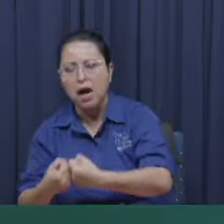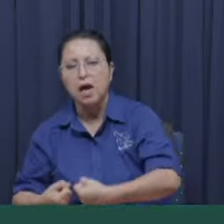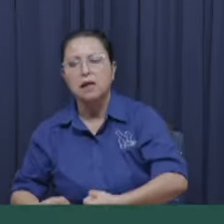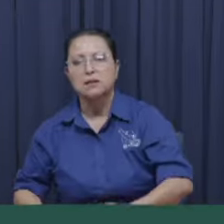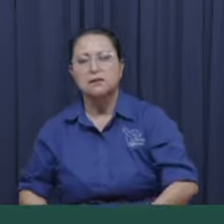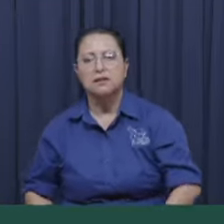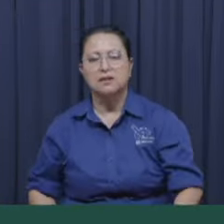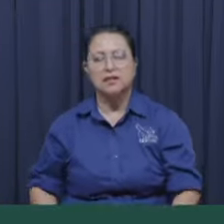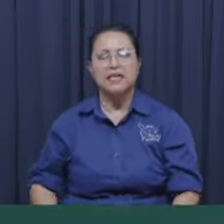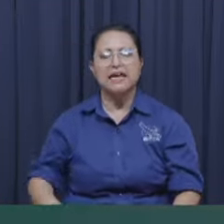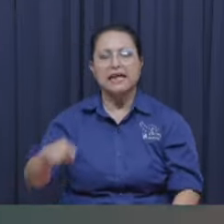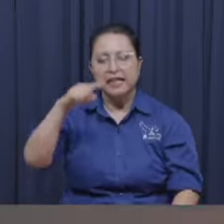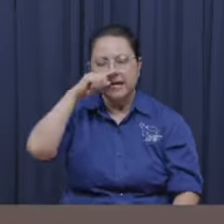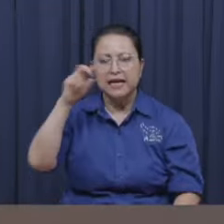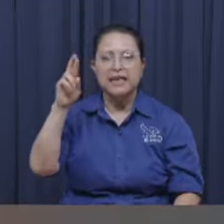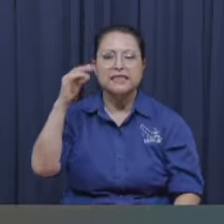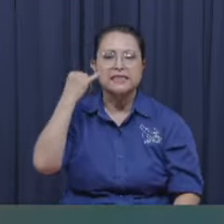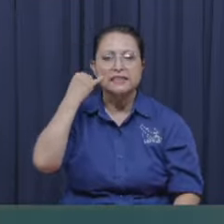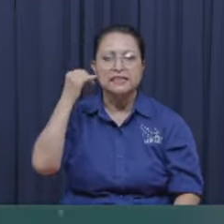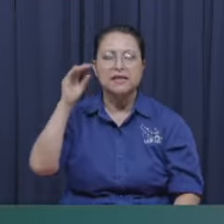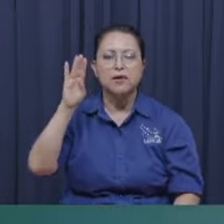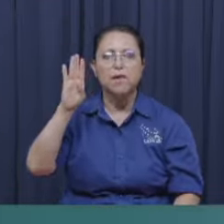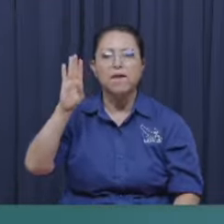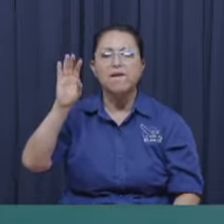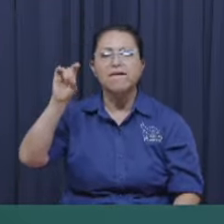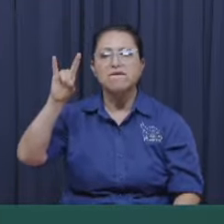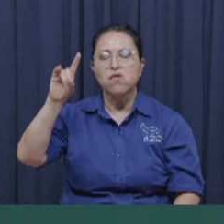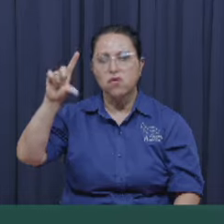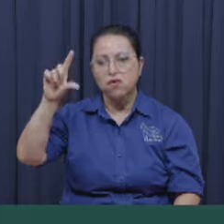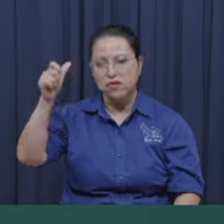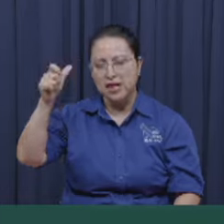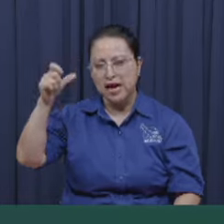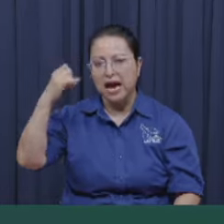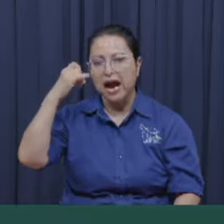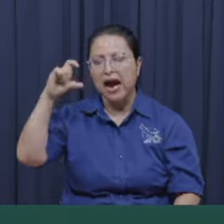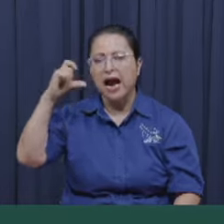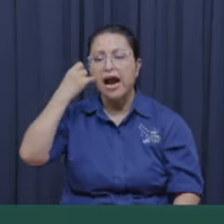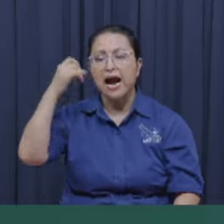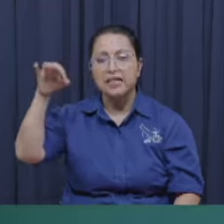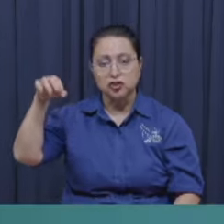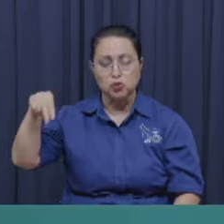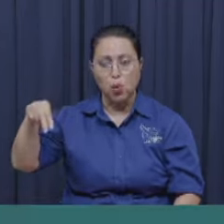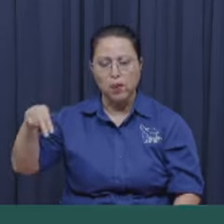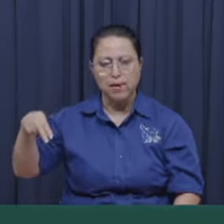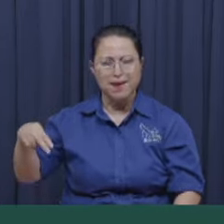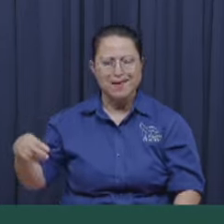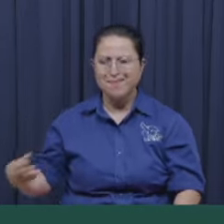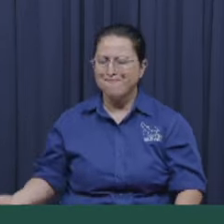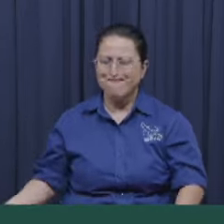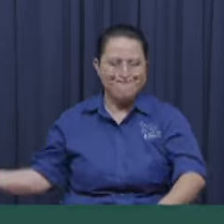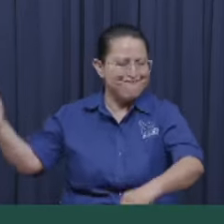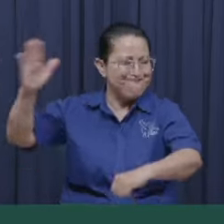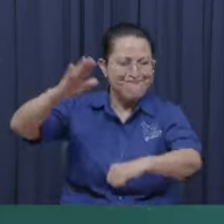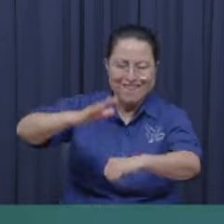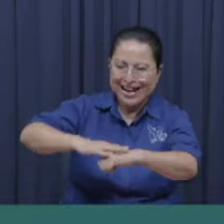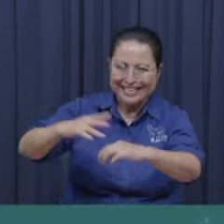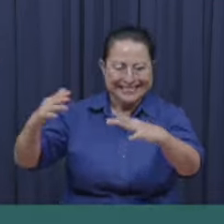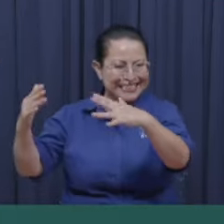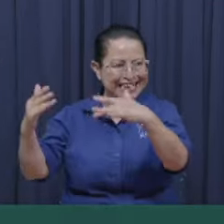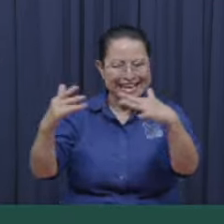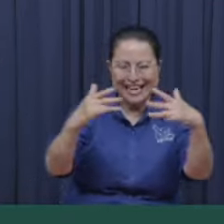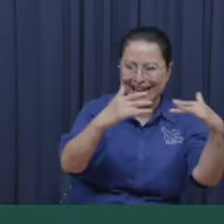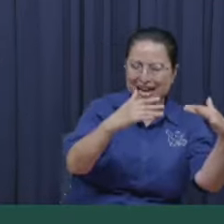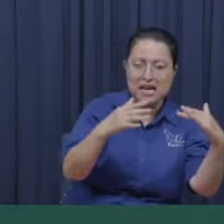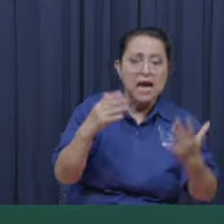tribulación esto se va a acrecentar. Esto no se va a parar, aunque hayan pláticas y se llegara a